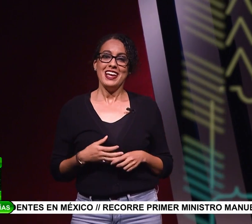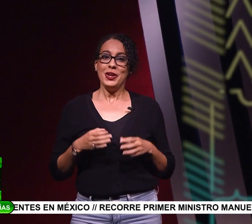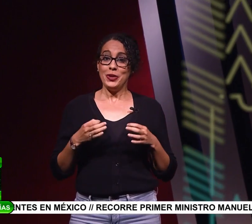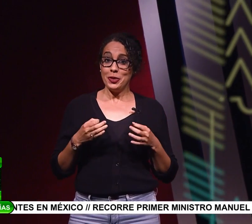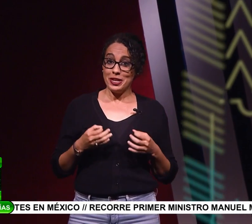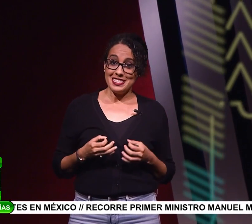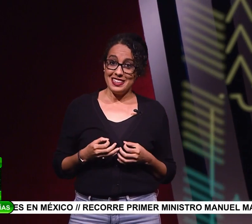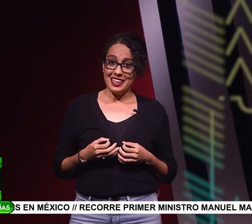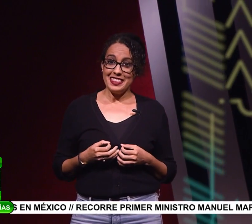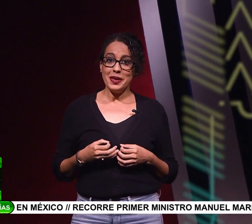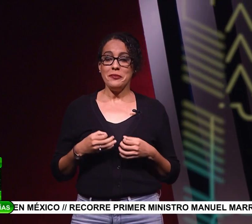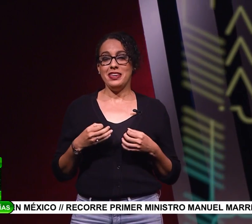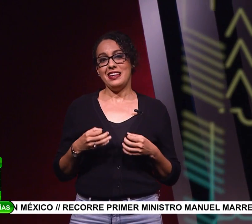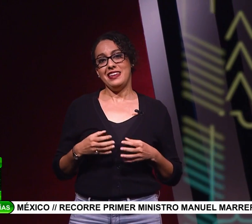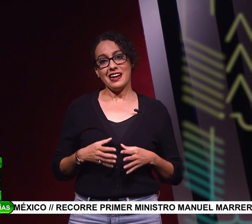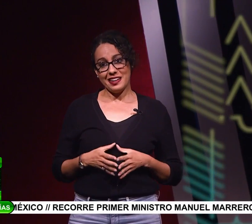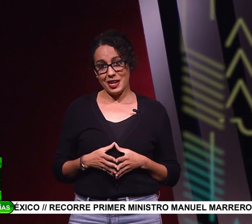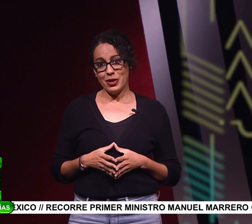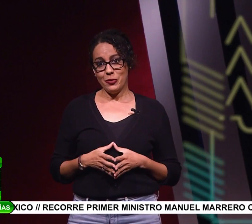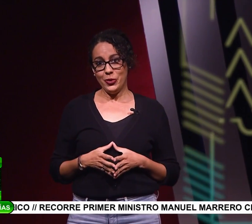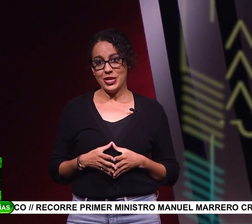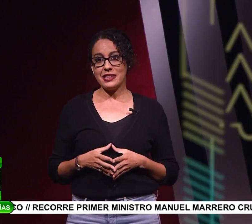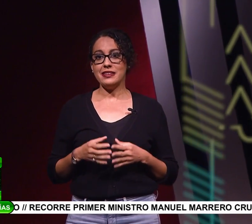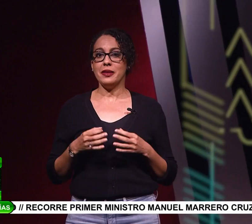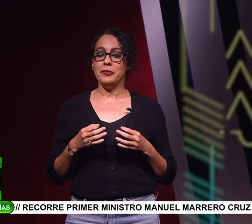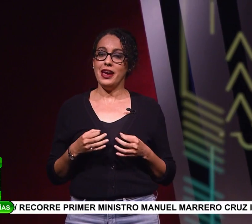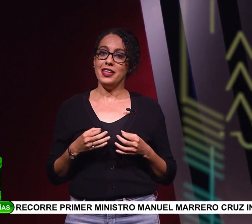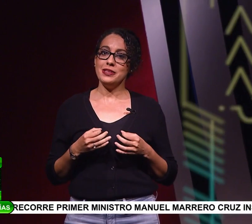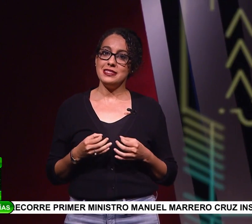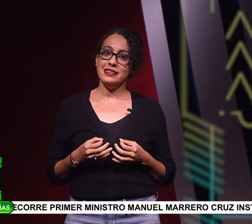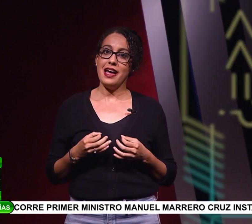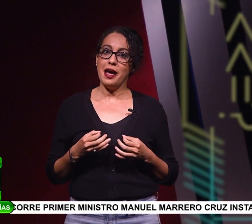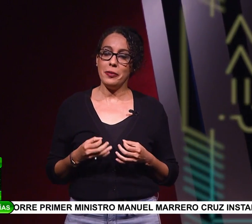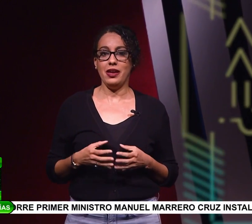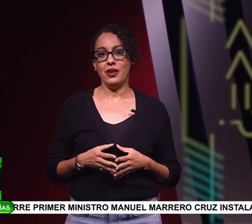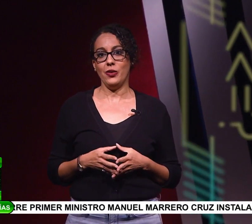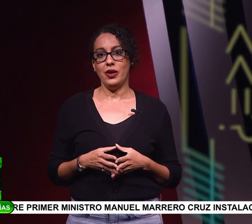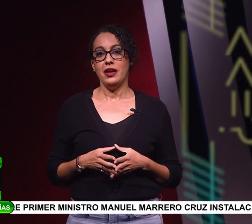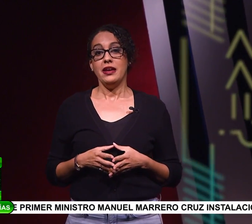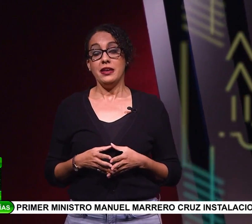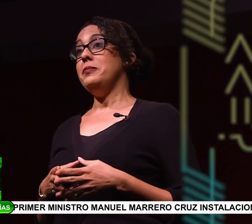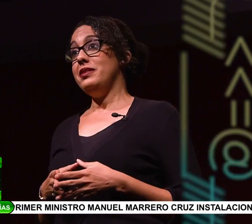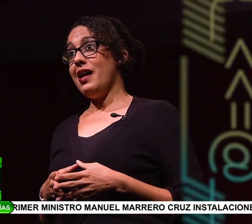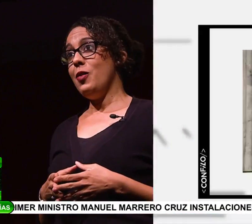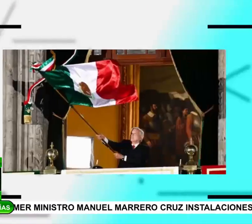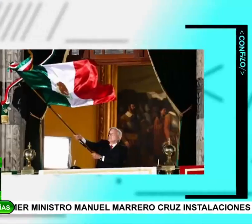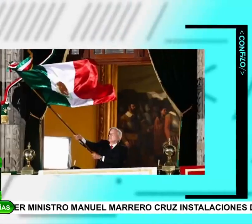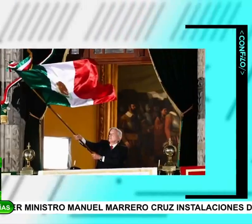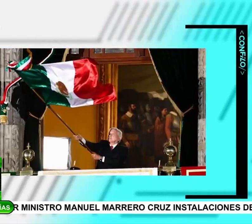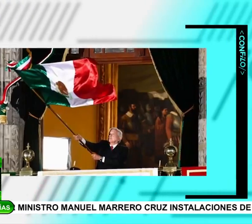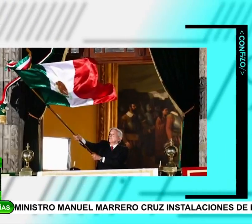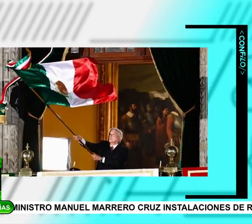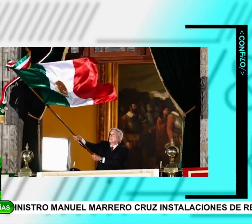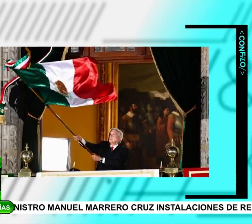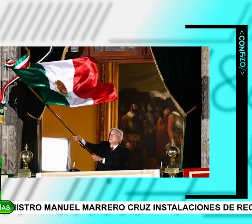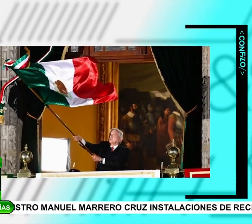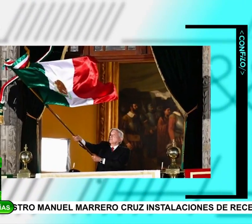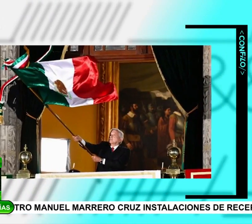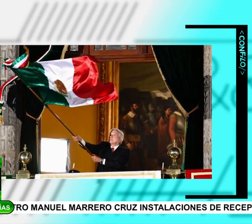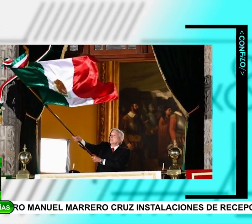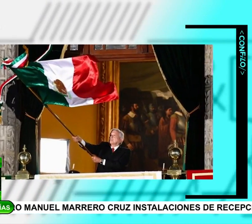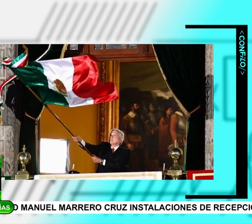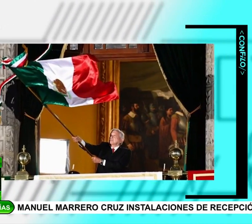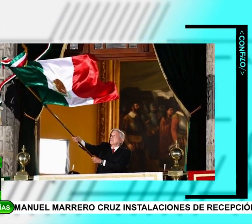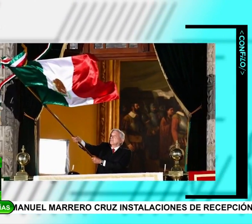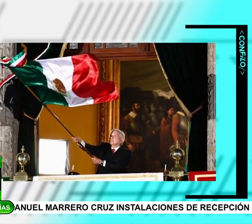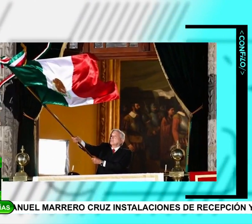Saludos. Nuestro presidente Miguel Díaz-Canel Bermúdez está en viaje de visita a México, invitado para asistir a la ceremonia por